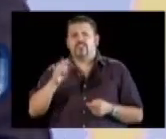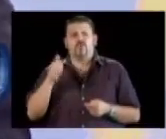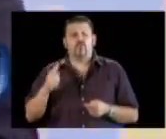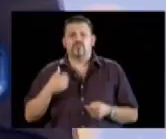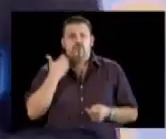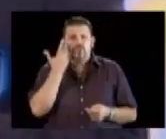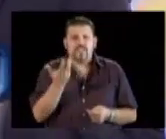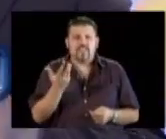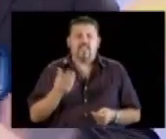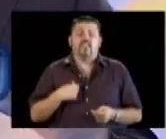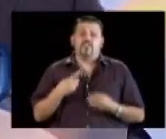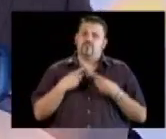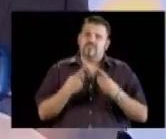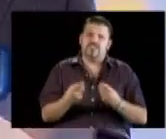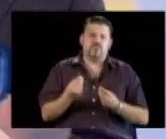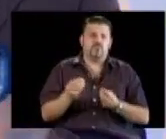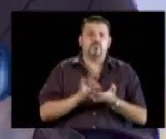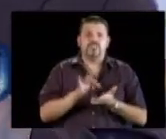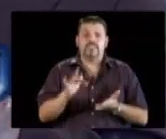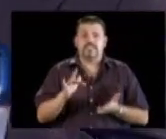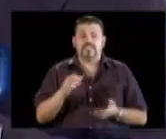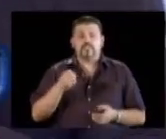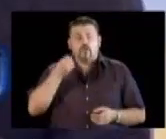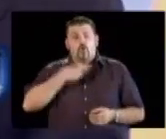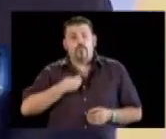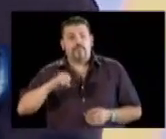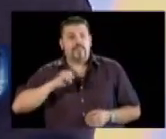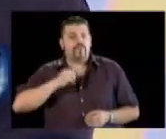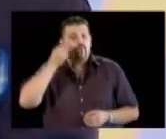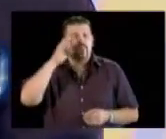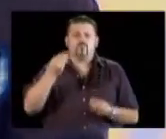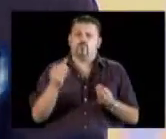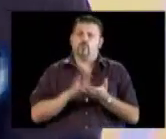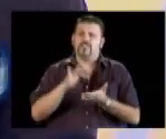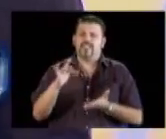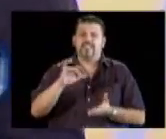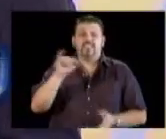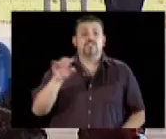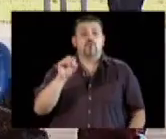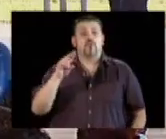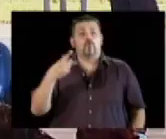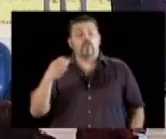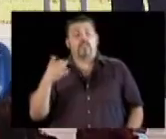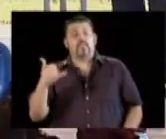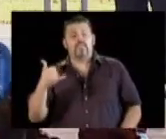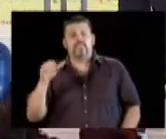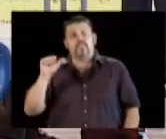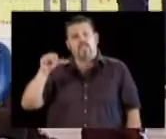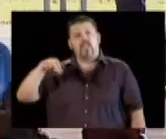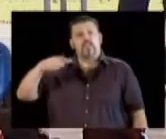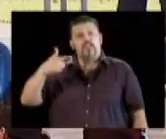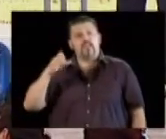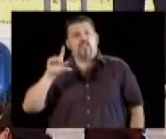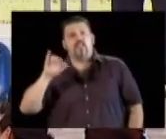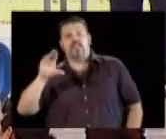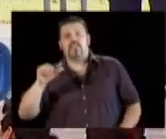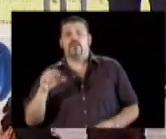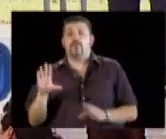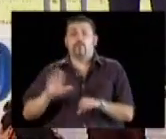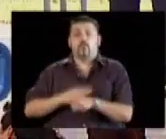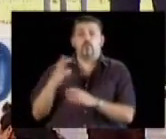muchas gracias, OmniLife, muchas gracias Jorge, muchas gracias Angélica por enseñarme, por ayudarme a